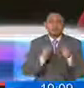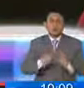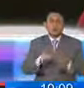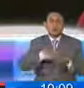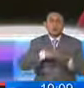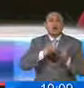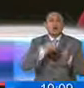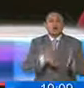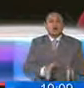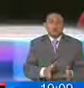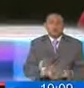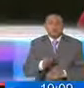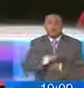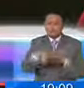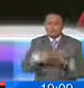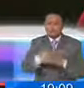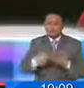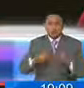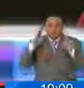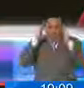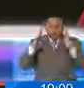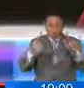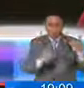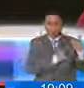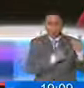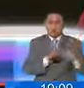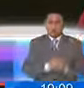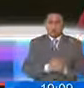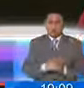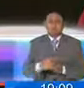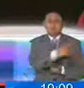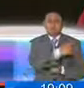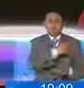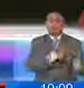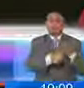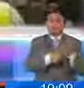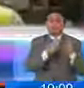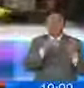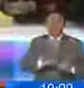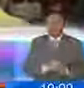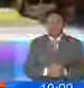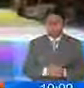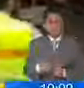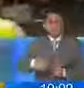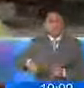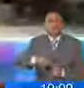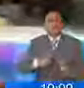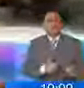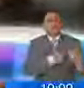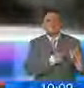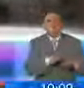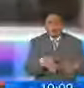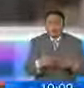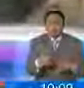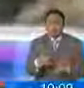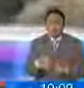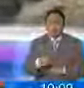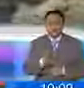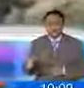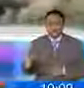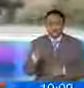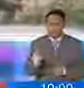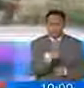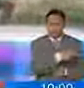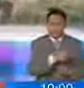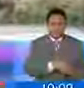todo esto está atendido. El ministro Patiño expresó que revisará la manera como muchas veces los soldados se movilizan a diferentes puntos. En